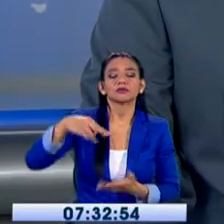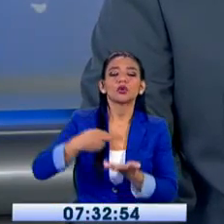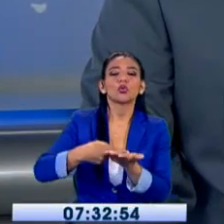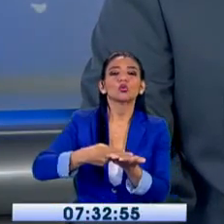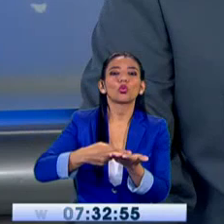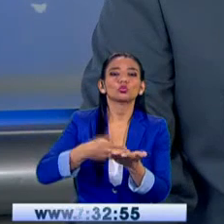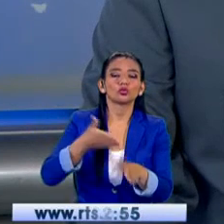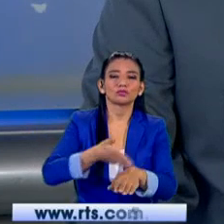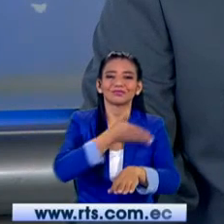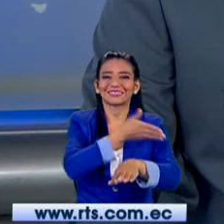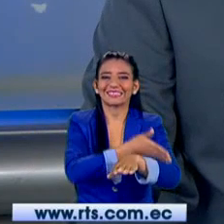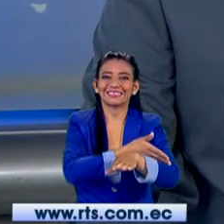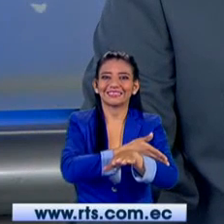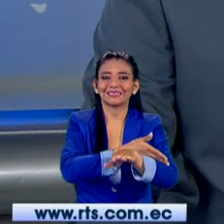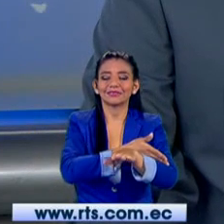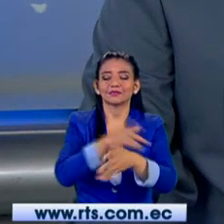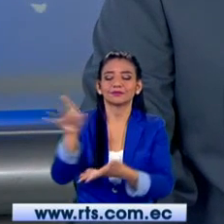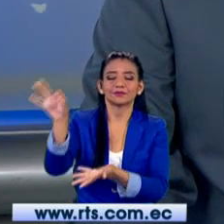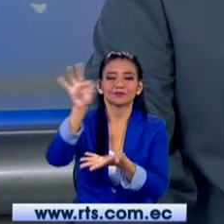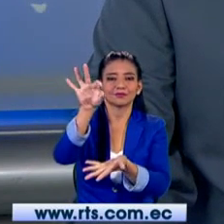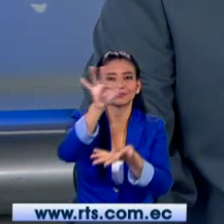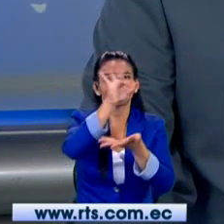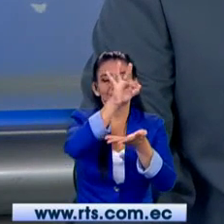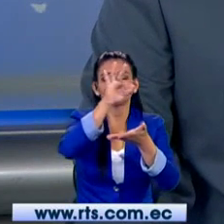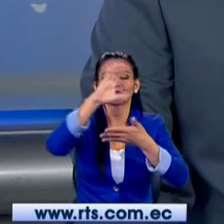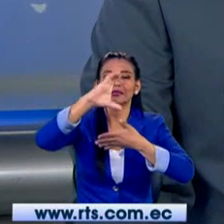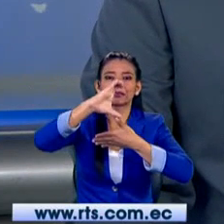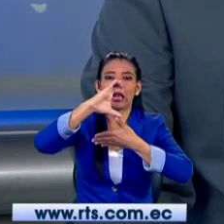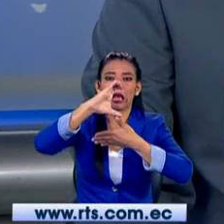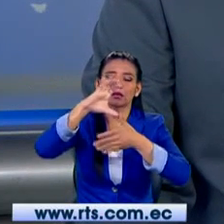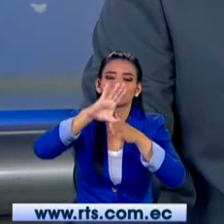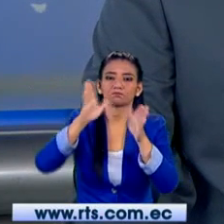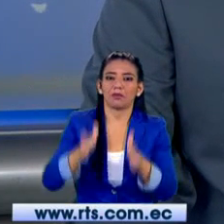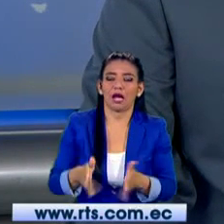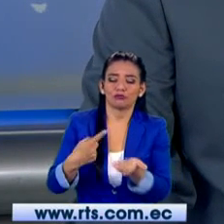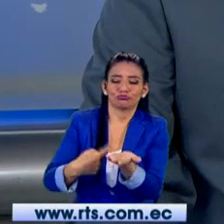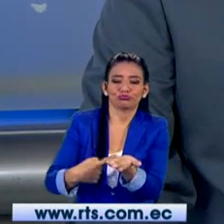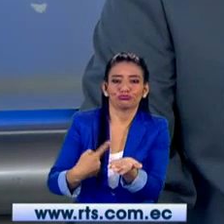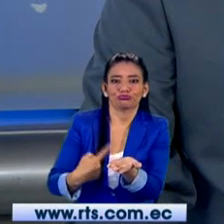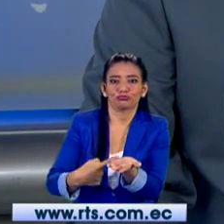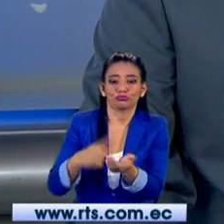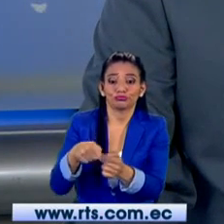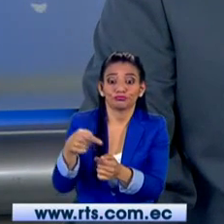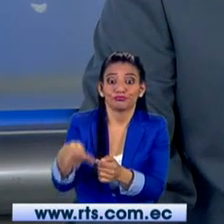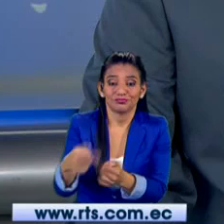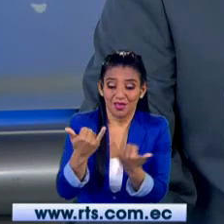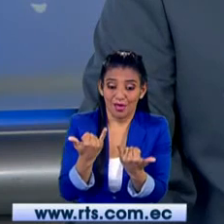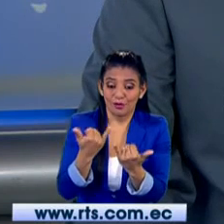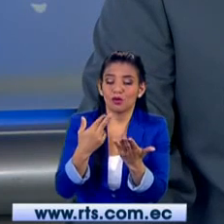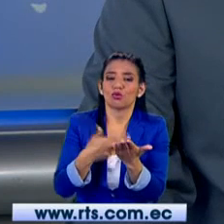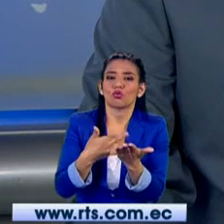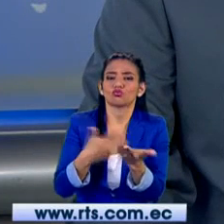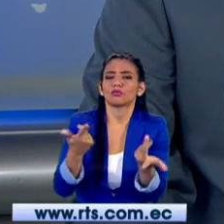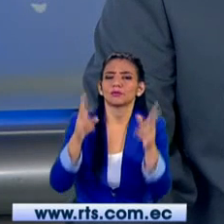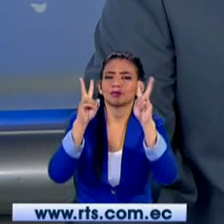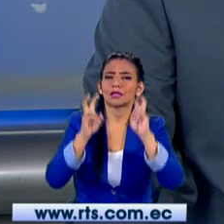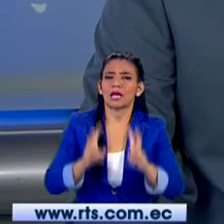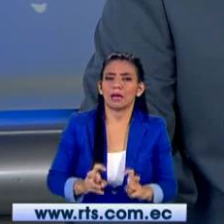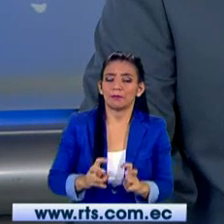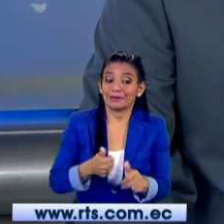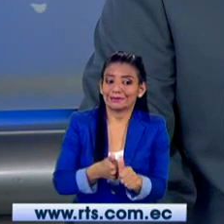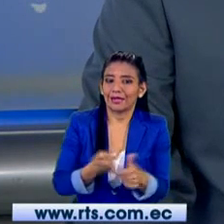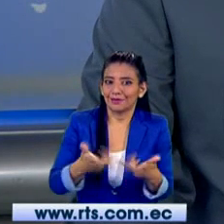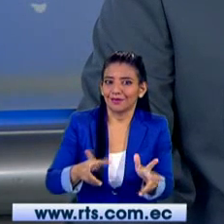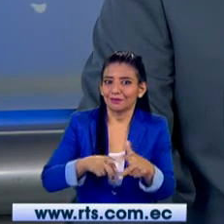de cancilleres pertenecientes a la CELAC. En la cita, los cancilleres determinaron la agenda que se abordará en la cuarta cumbre de presidentes a desarrollarse en